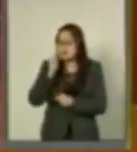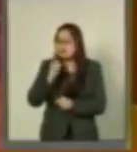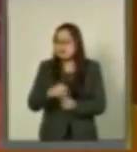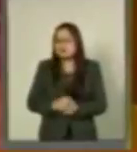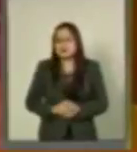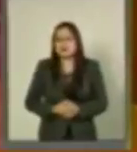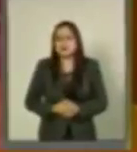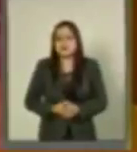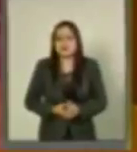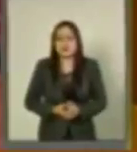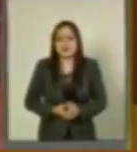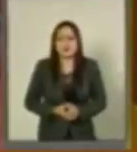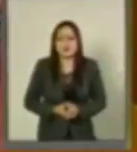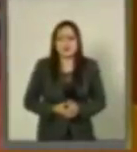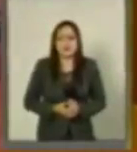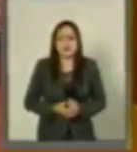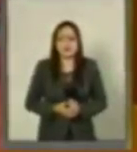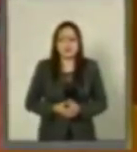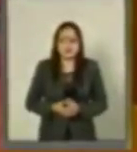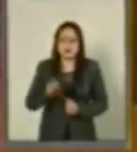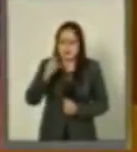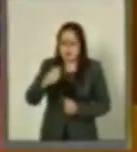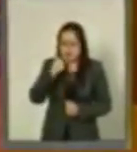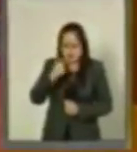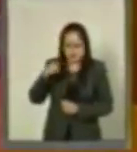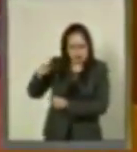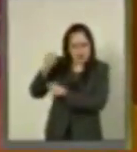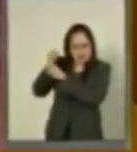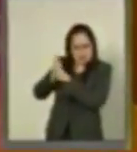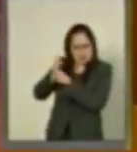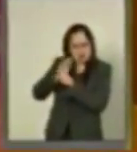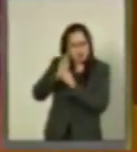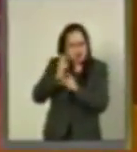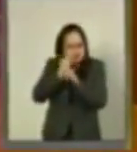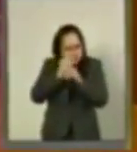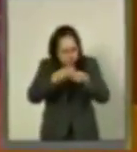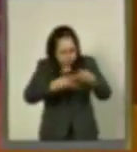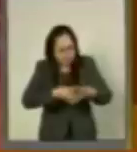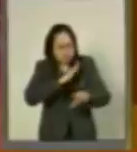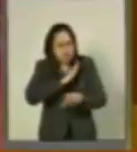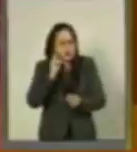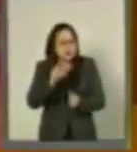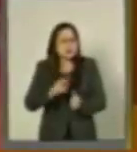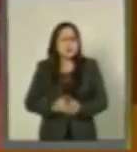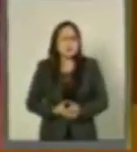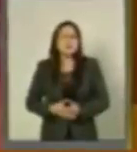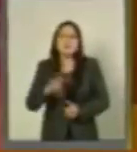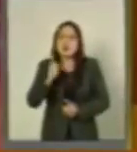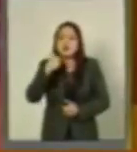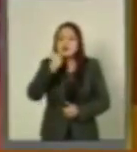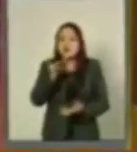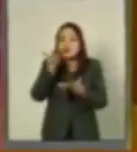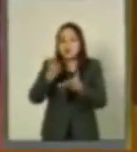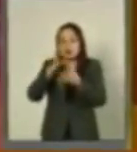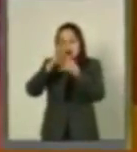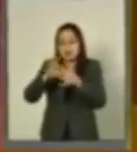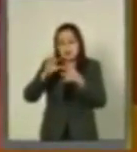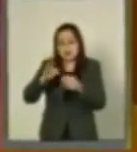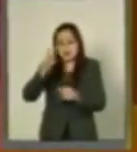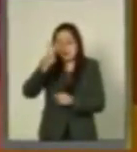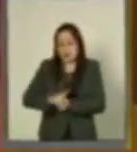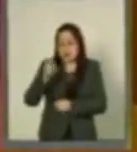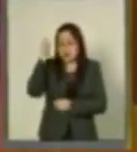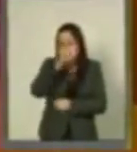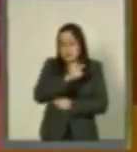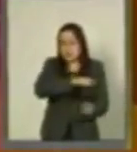y pueden revisar también estadísticas, pero quiero decirle que era bien